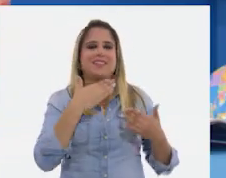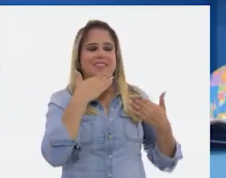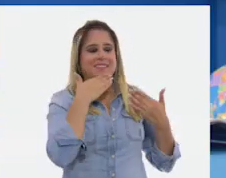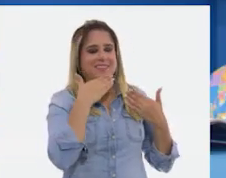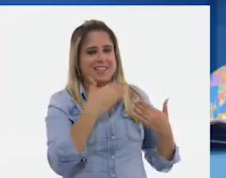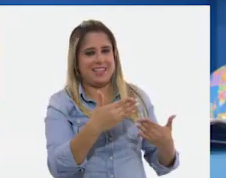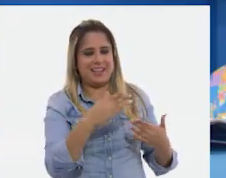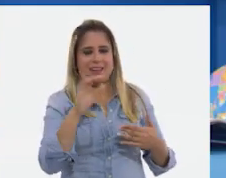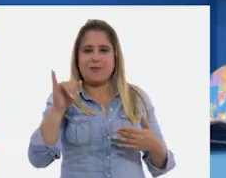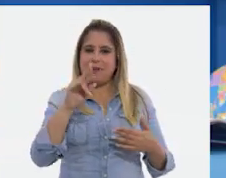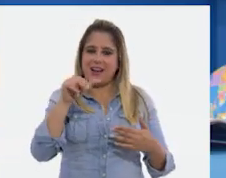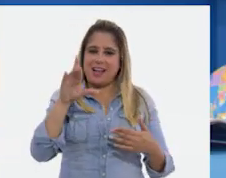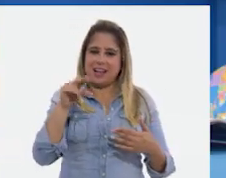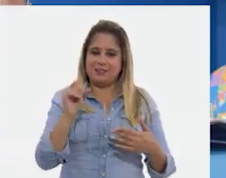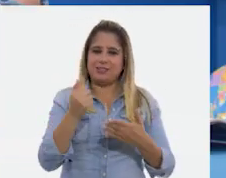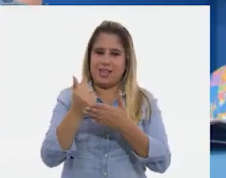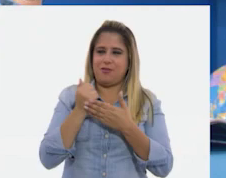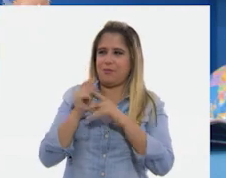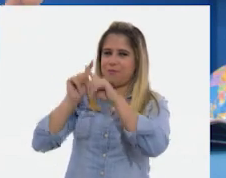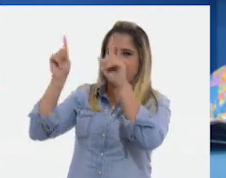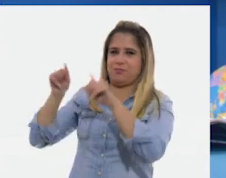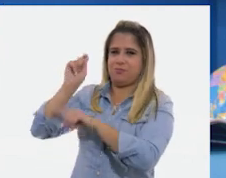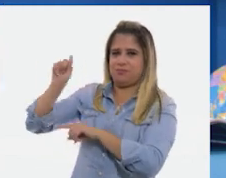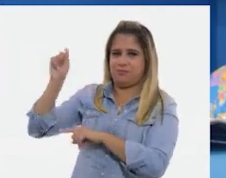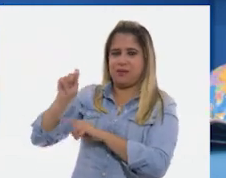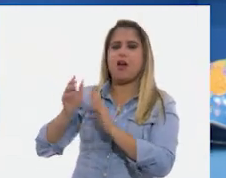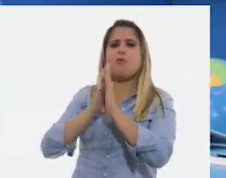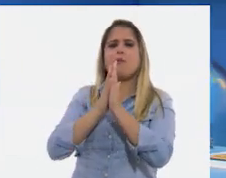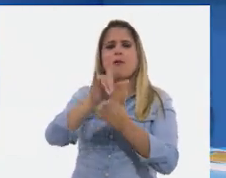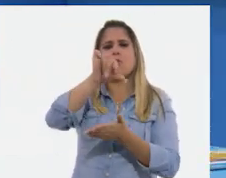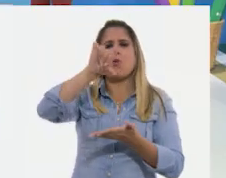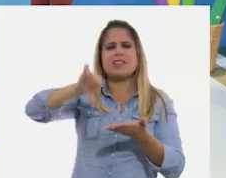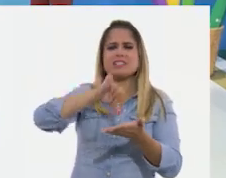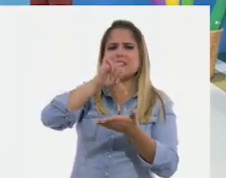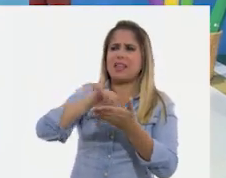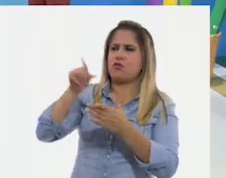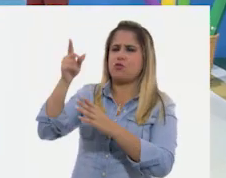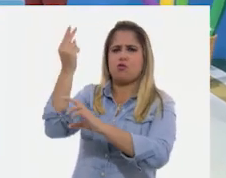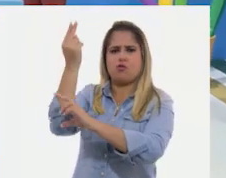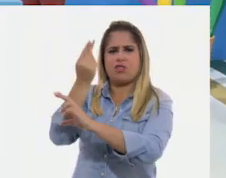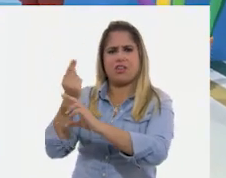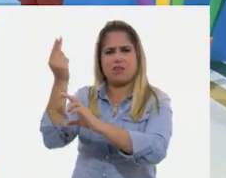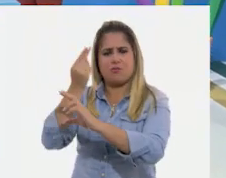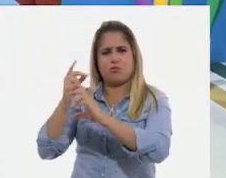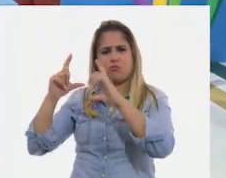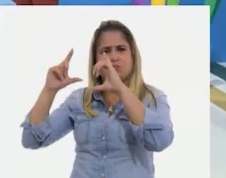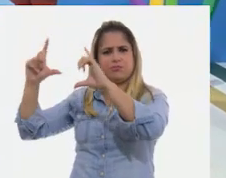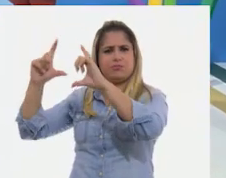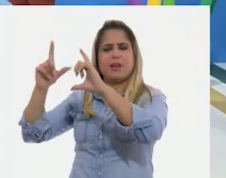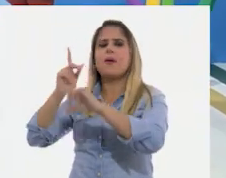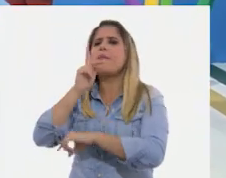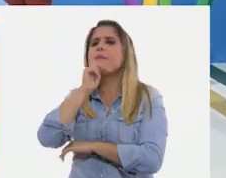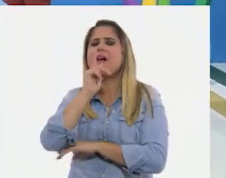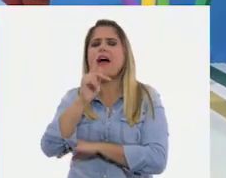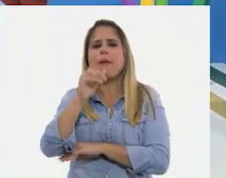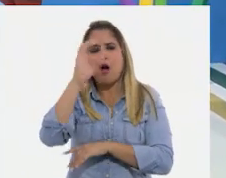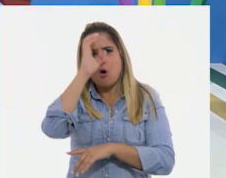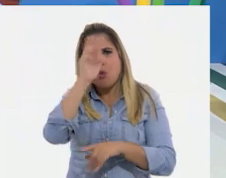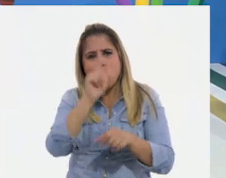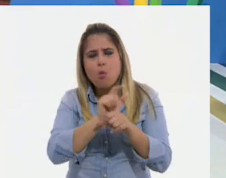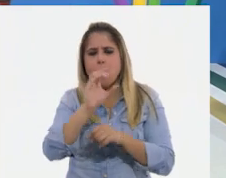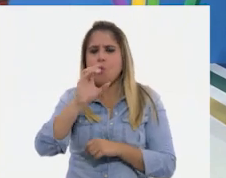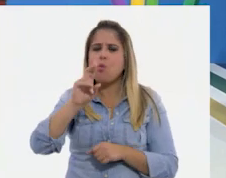Gracias, Juan Carlos. Escribe en el centro, por favor. Vamos a escribir la palabra